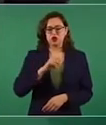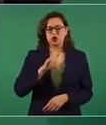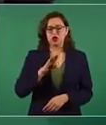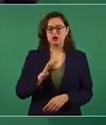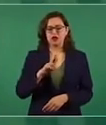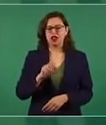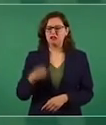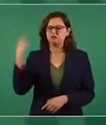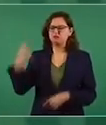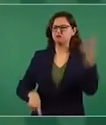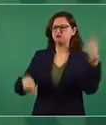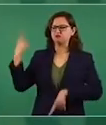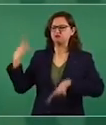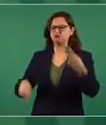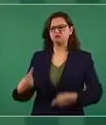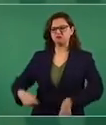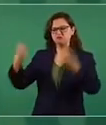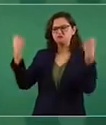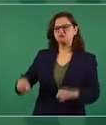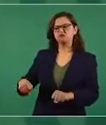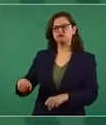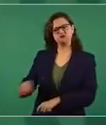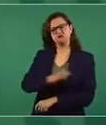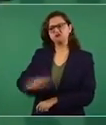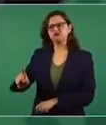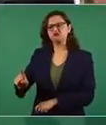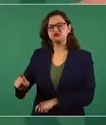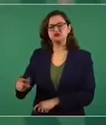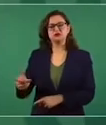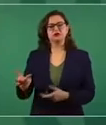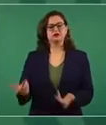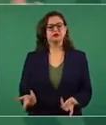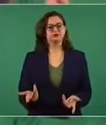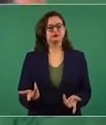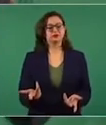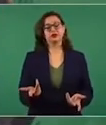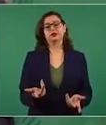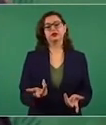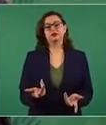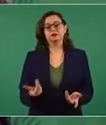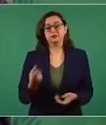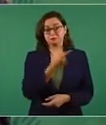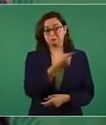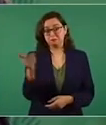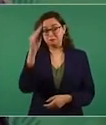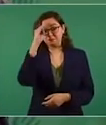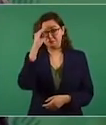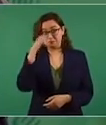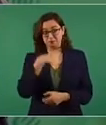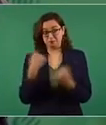Entonces, ¿ustedes creen que yo tuve que ver con la carta? Pues no.